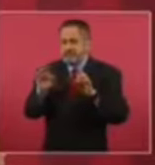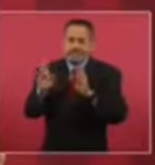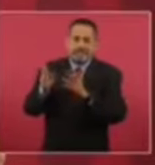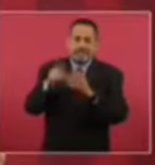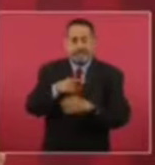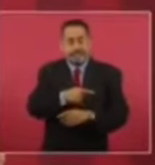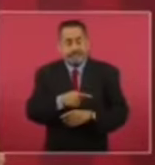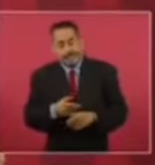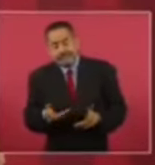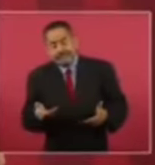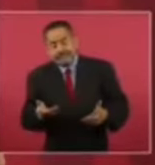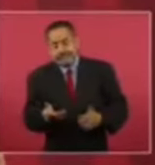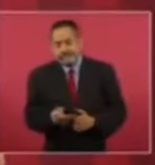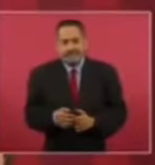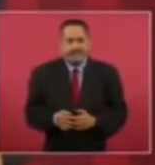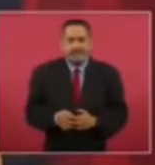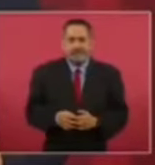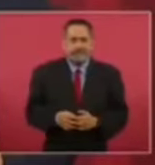supuestos